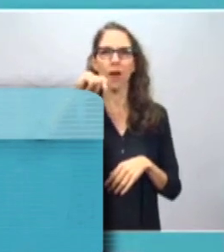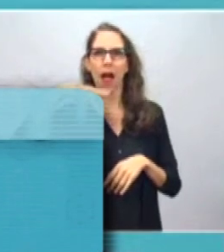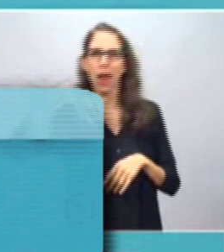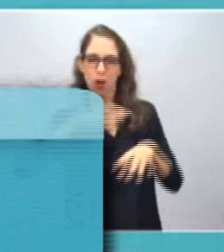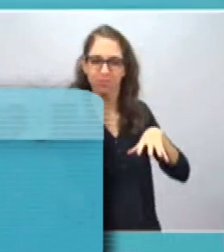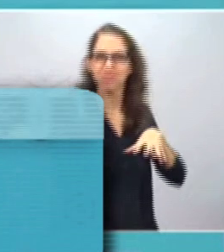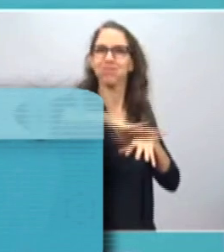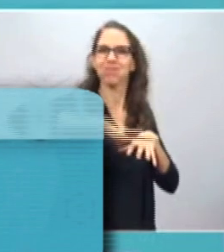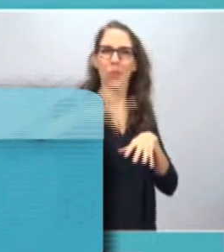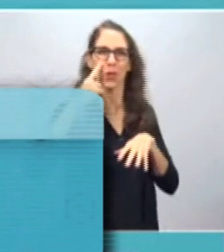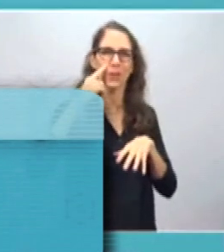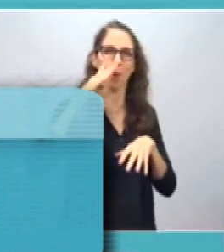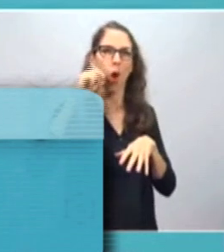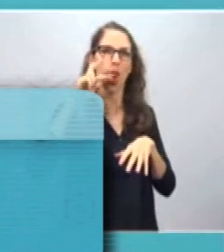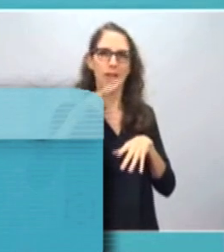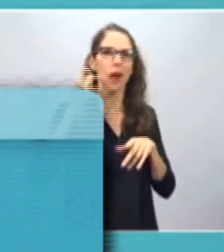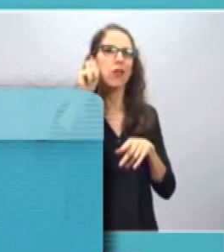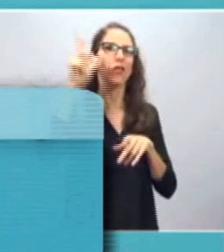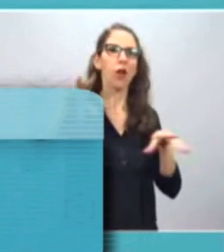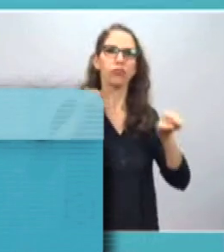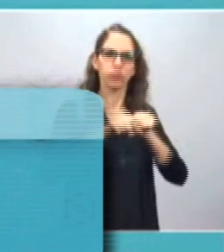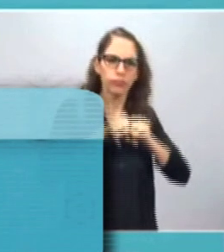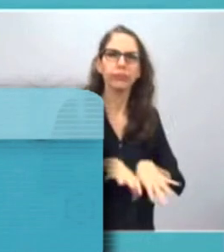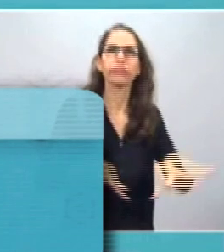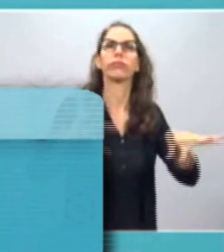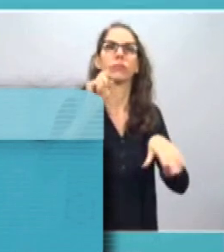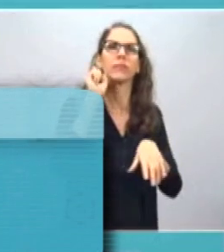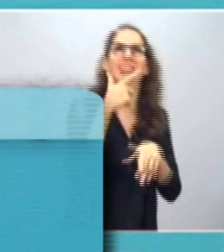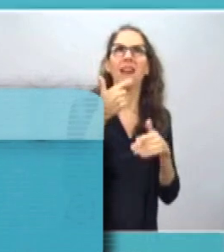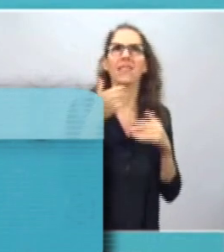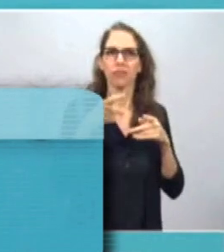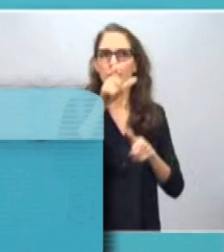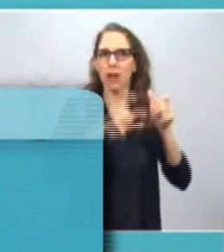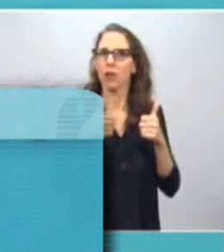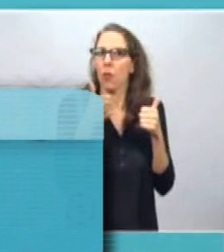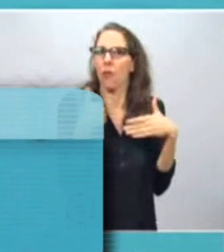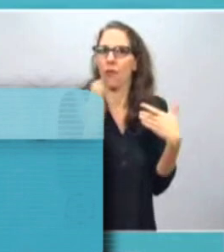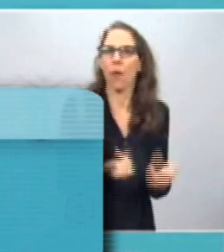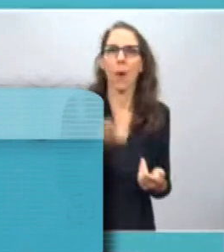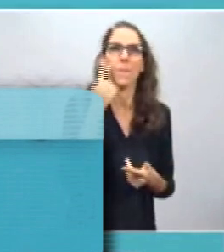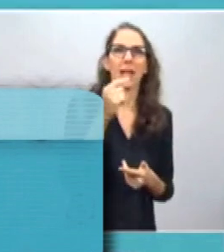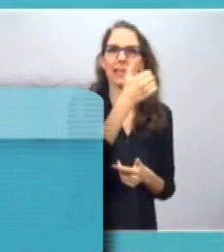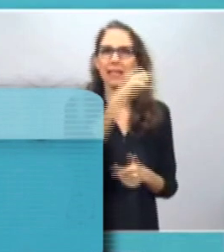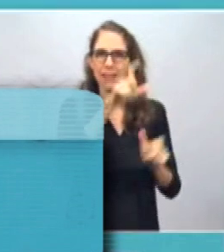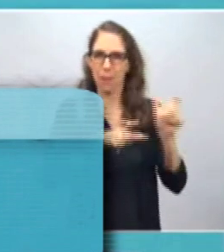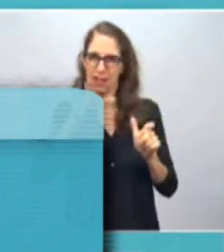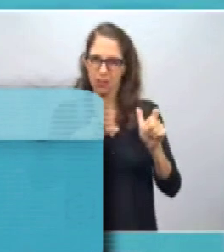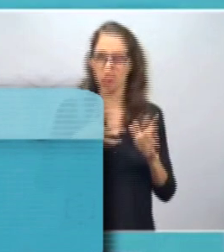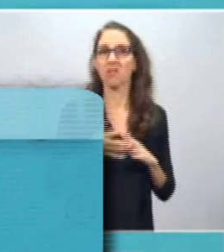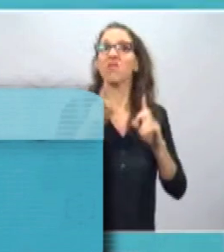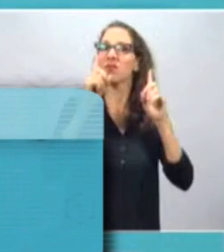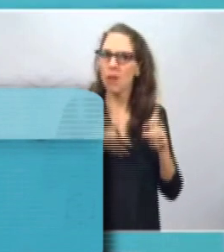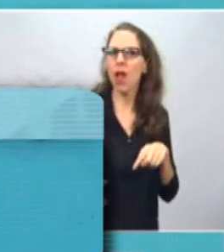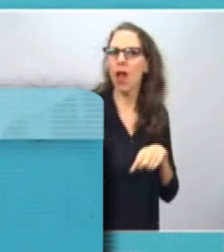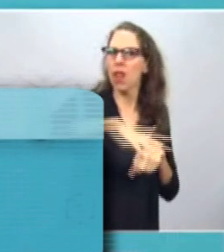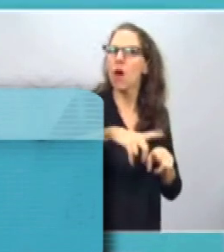acceder al gas natural de red a unos 1.600 vecinos. También en esa localidad, en Pirovano, se estuvieron